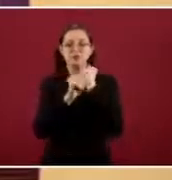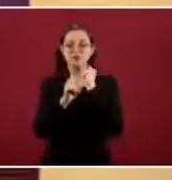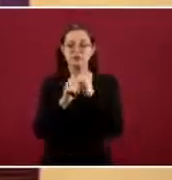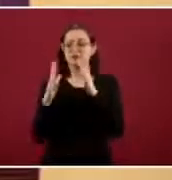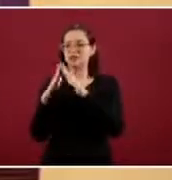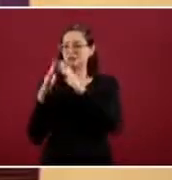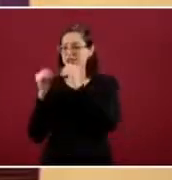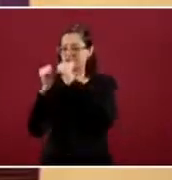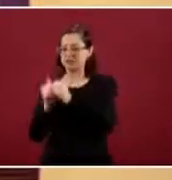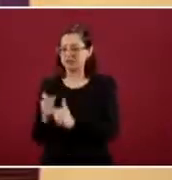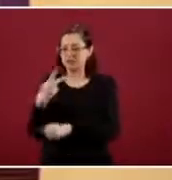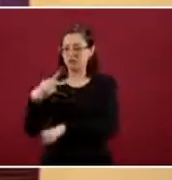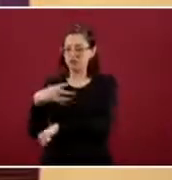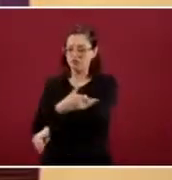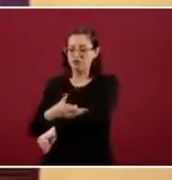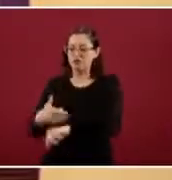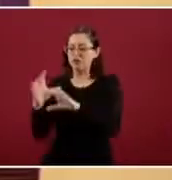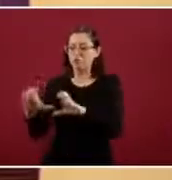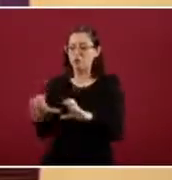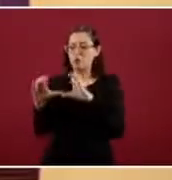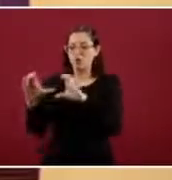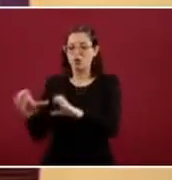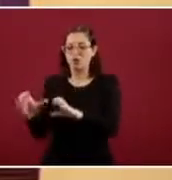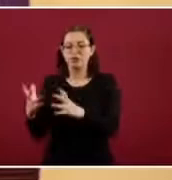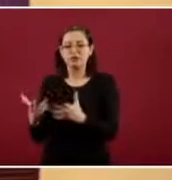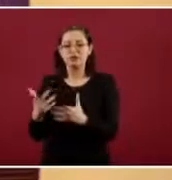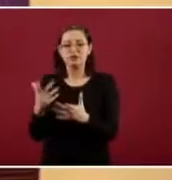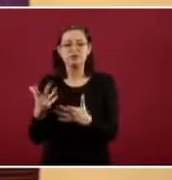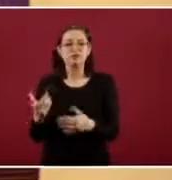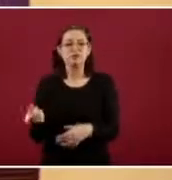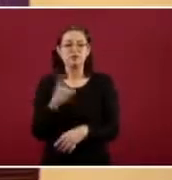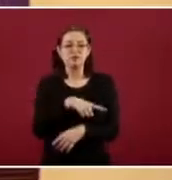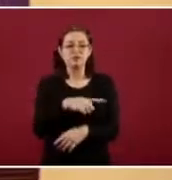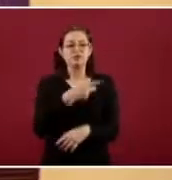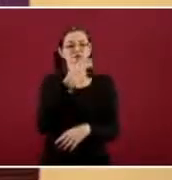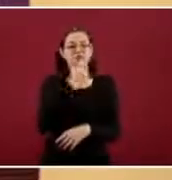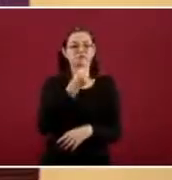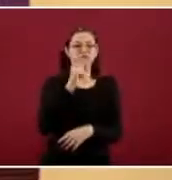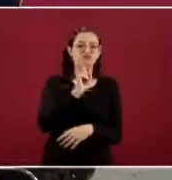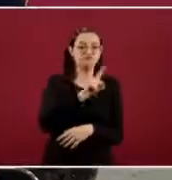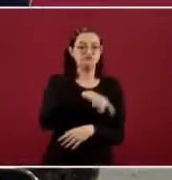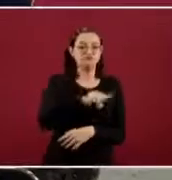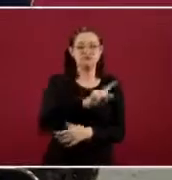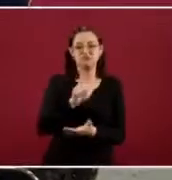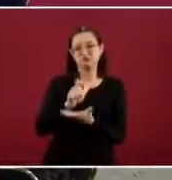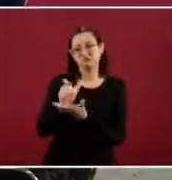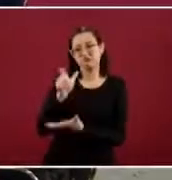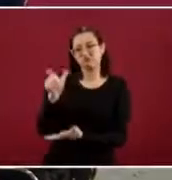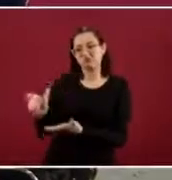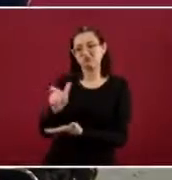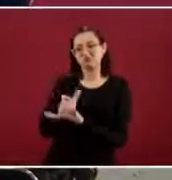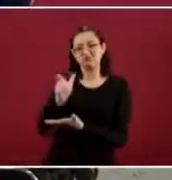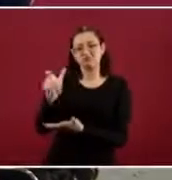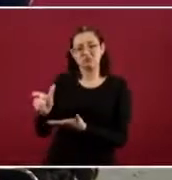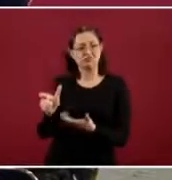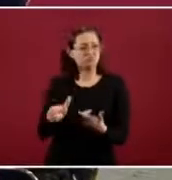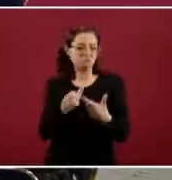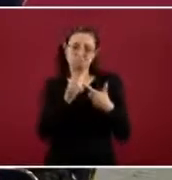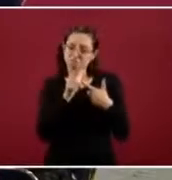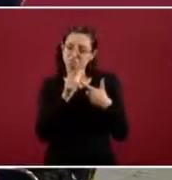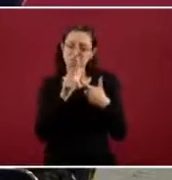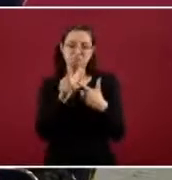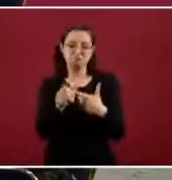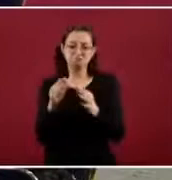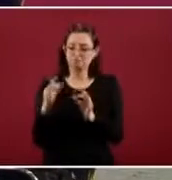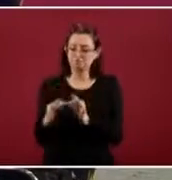casas, que se cuiden a sus familias y por el otro lado, las empleadoras y los empleadores puedan erogar de